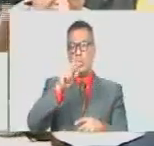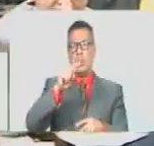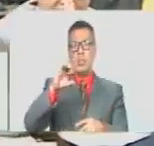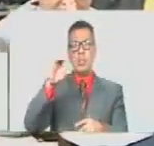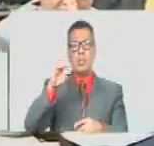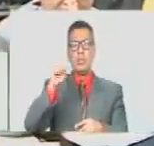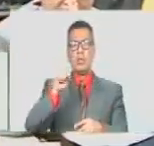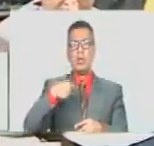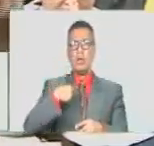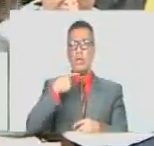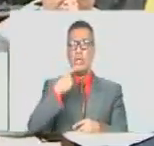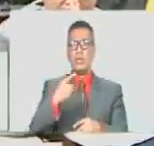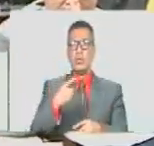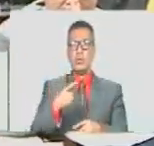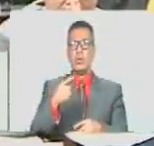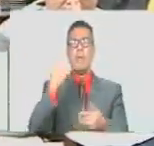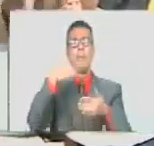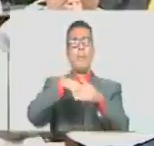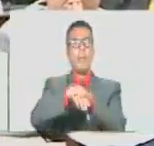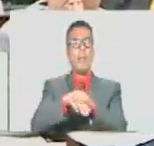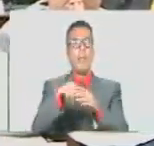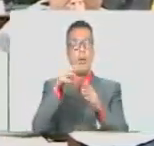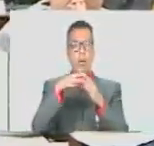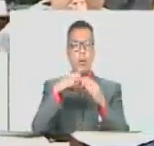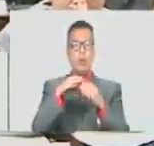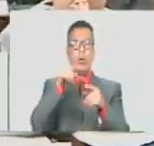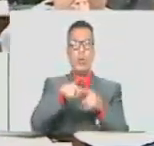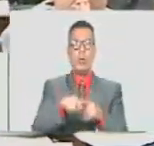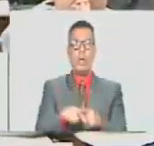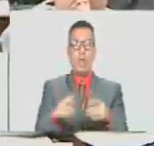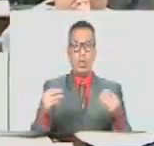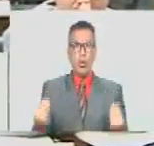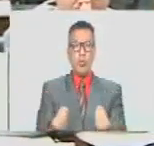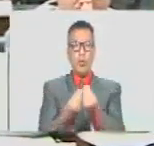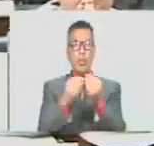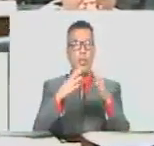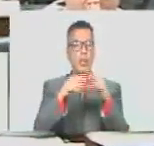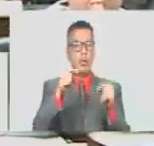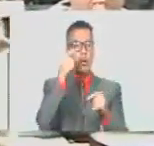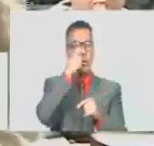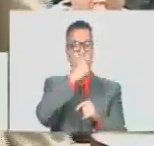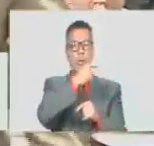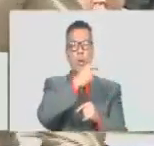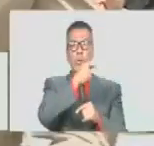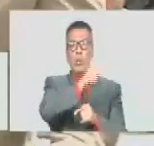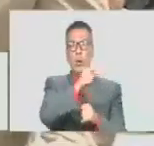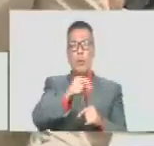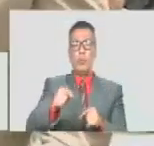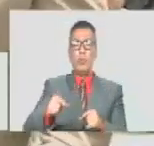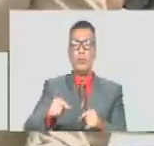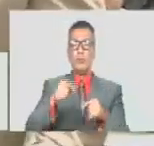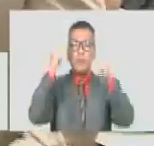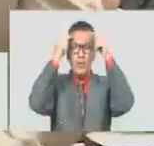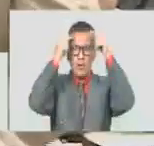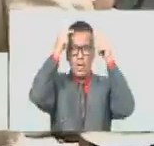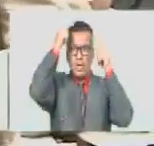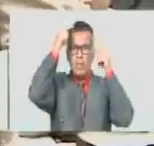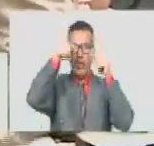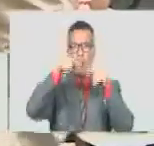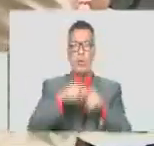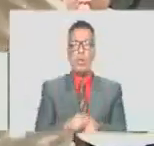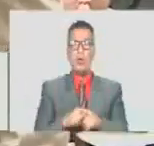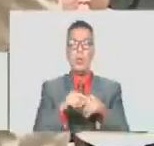expresaba que me voy a las catacumbas a acompañar al pueblo. Y Chávez, en